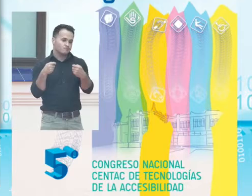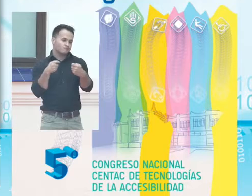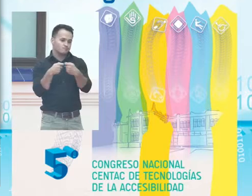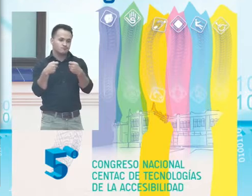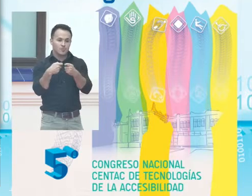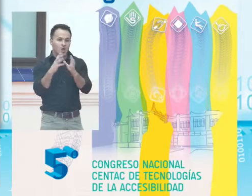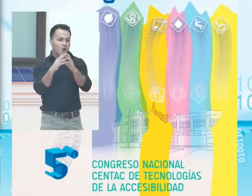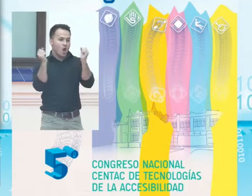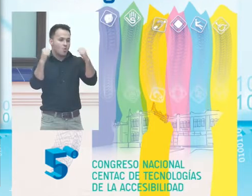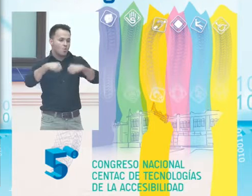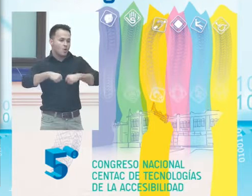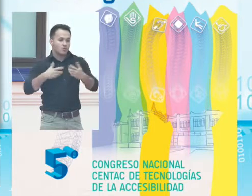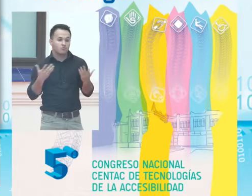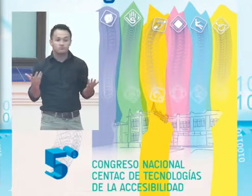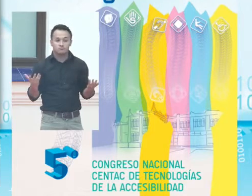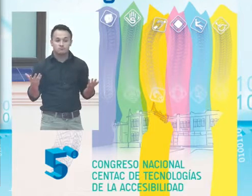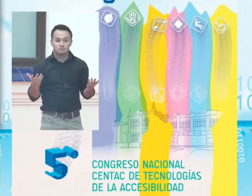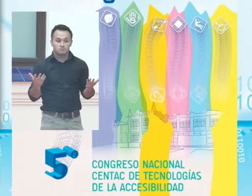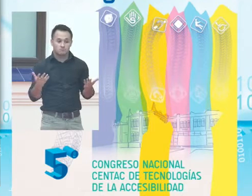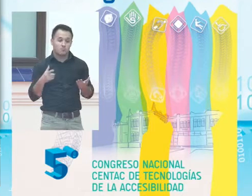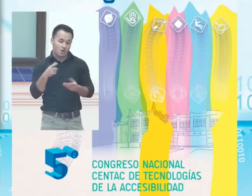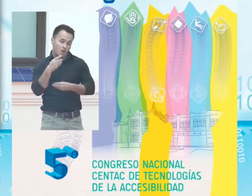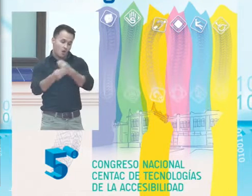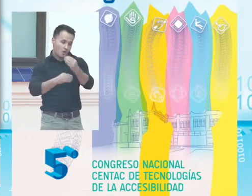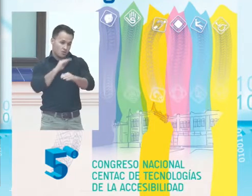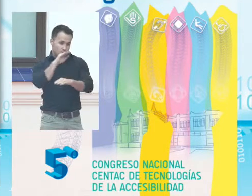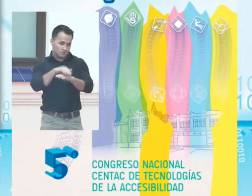consenso, ¿no? Así conseguimos resultado.